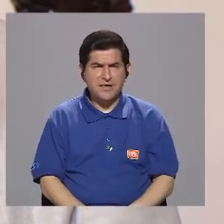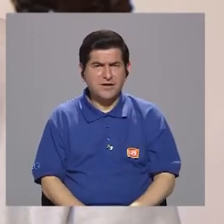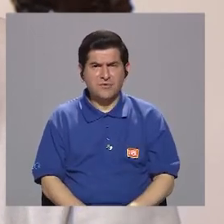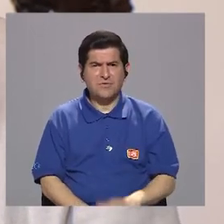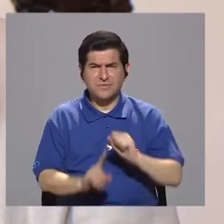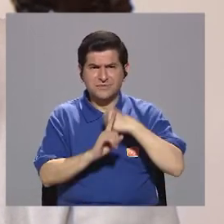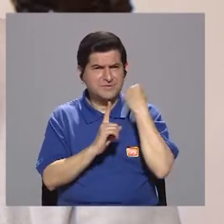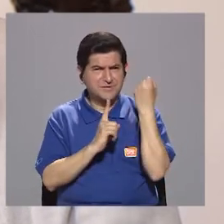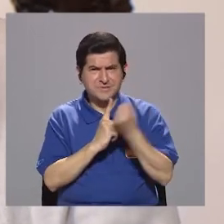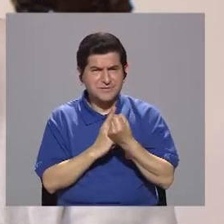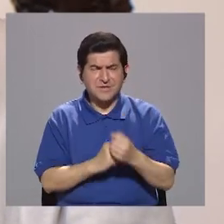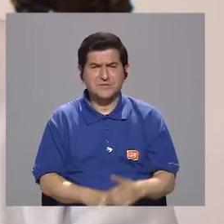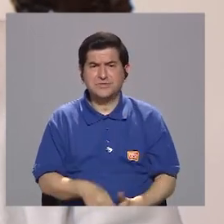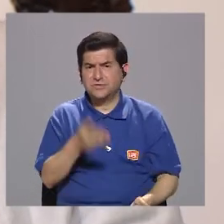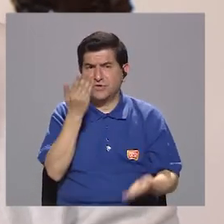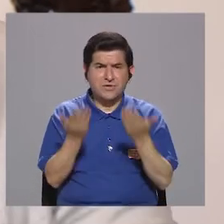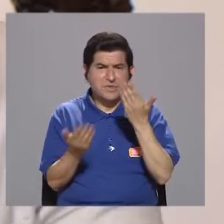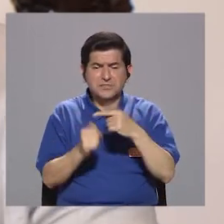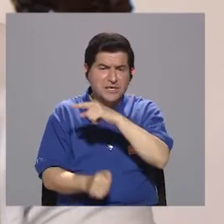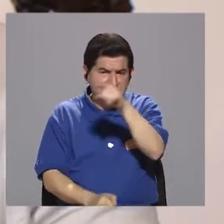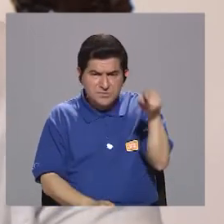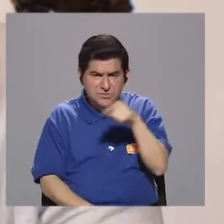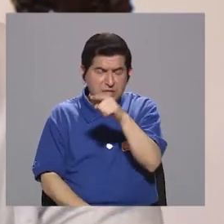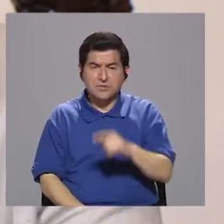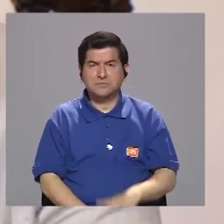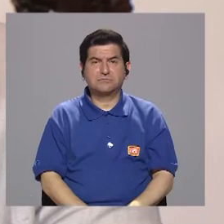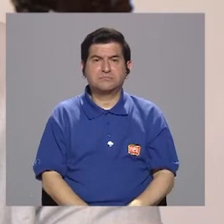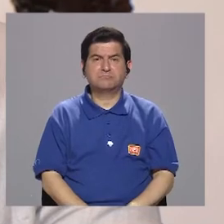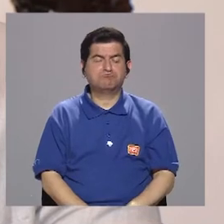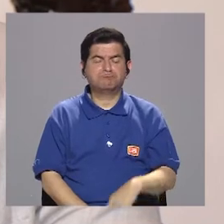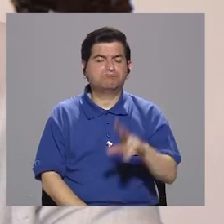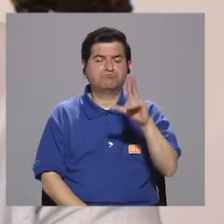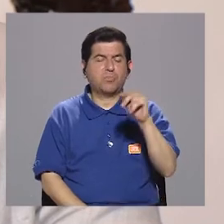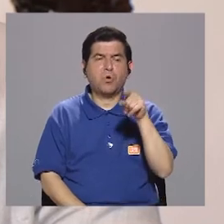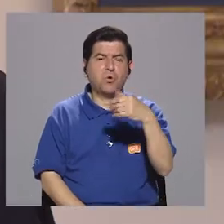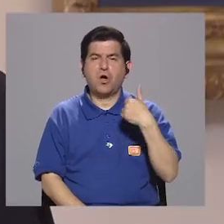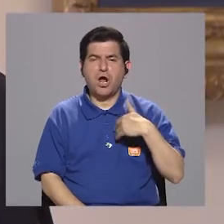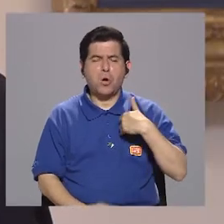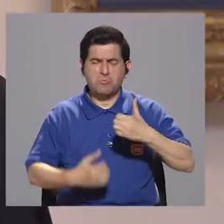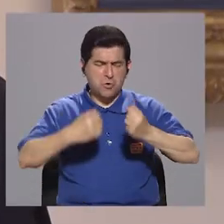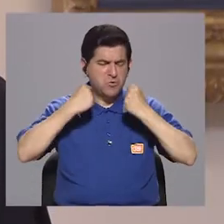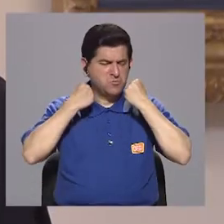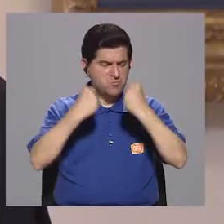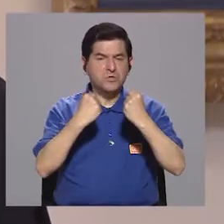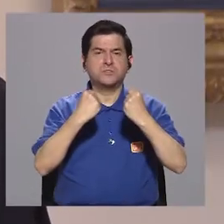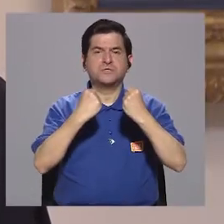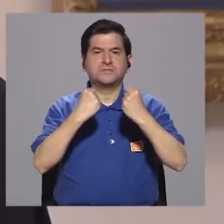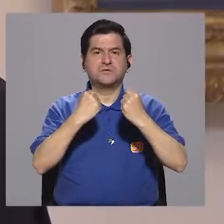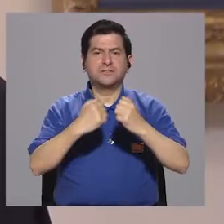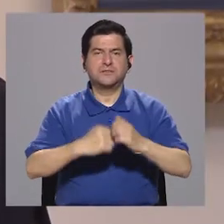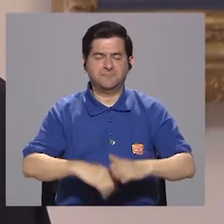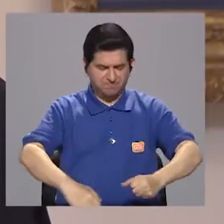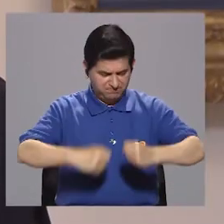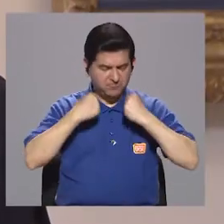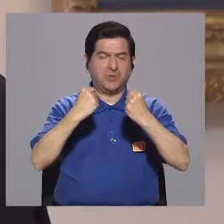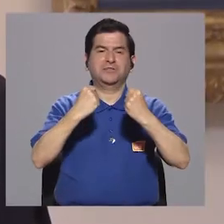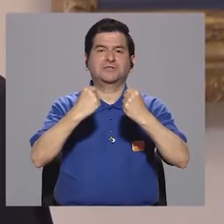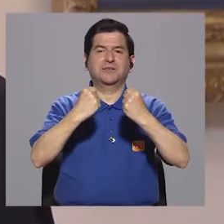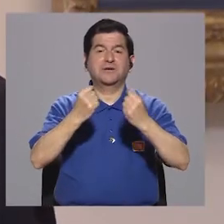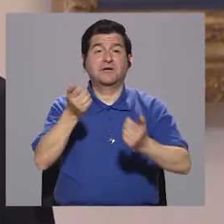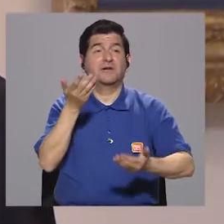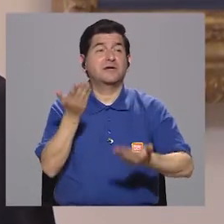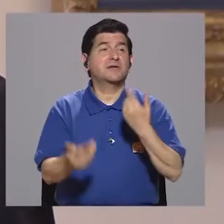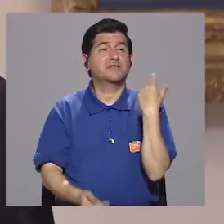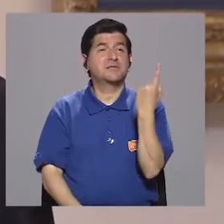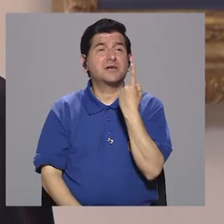esas capacidades en algún momento con ustedes? No, él era un hombre muy fuerte, muy fuerte. Tal